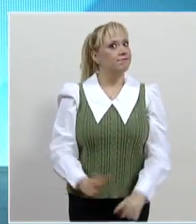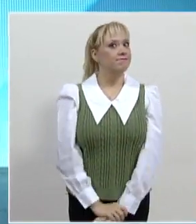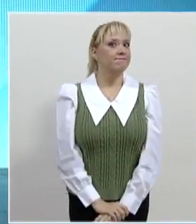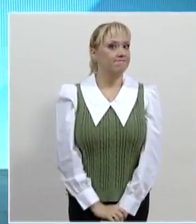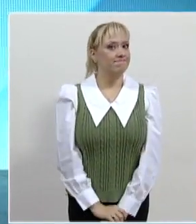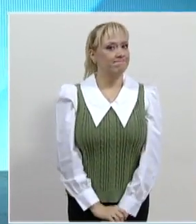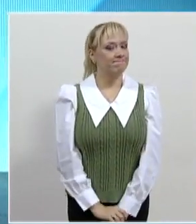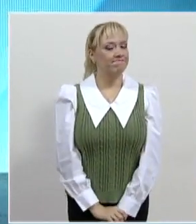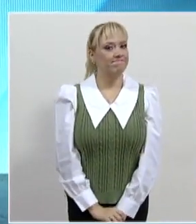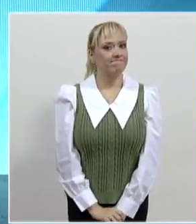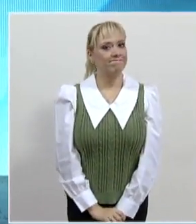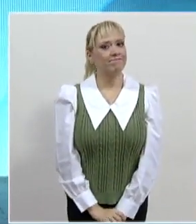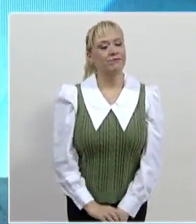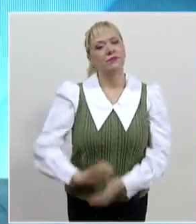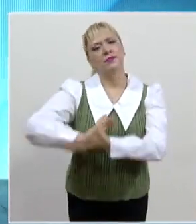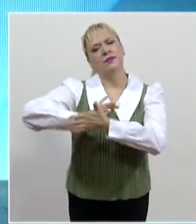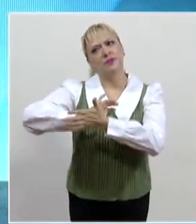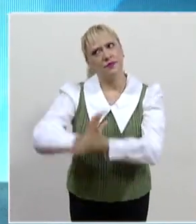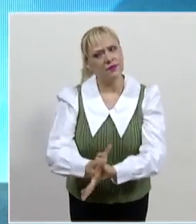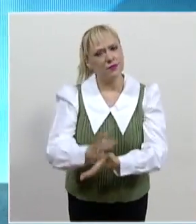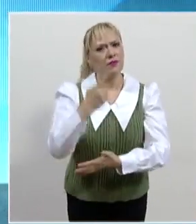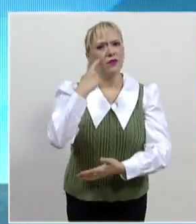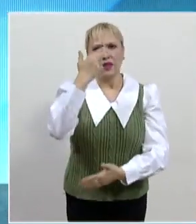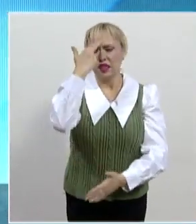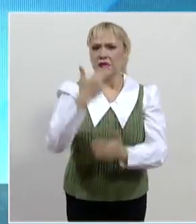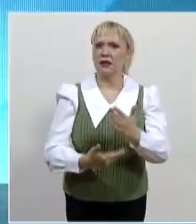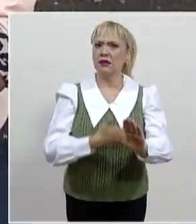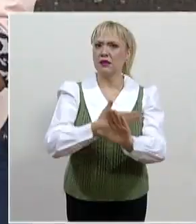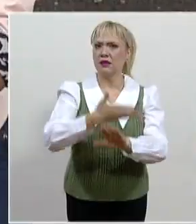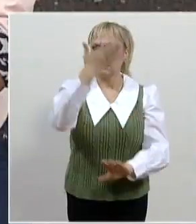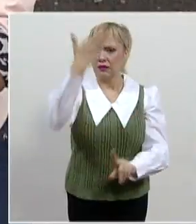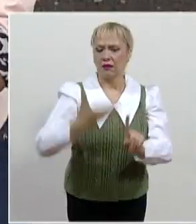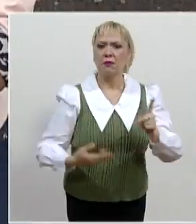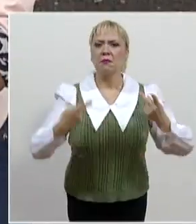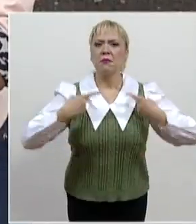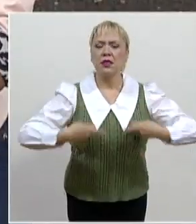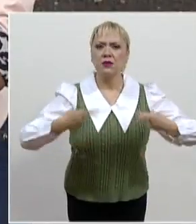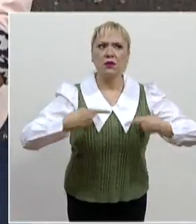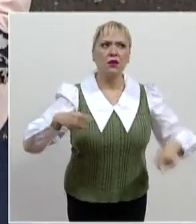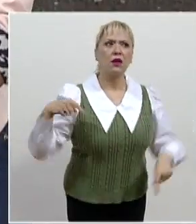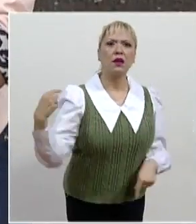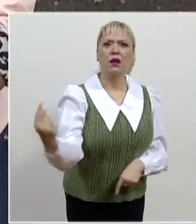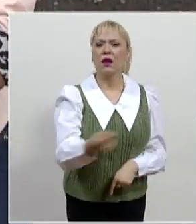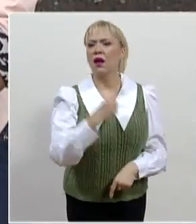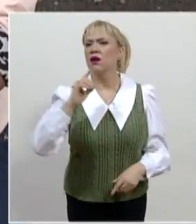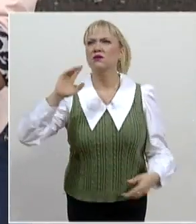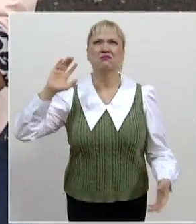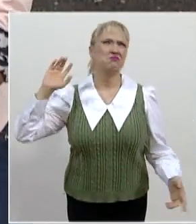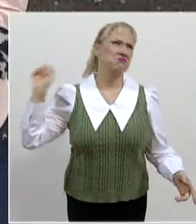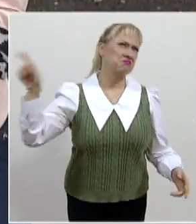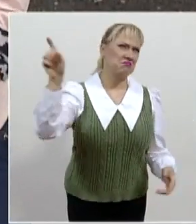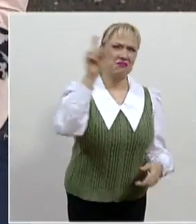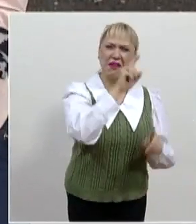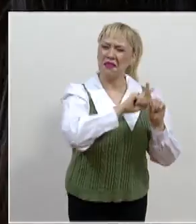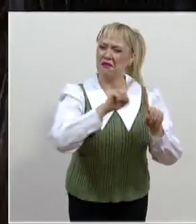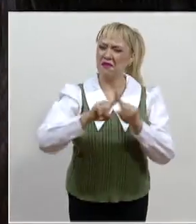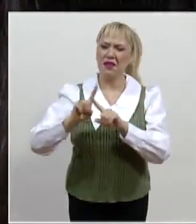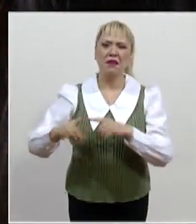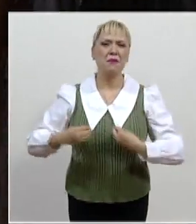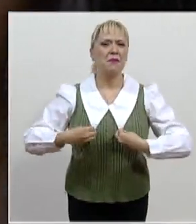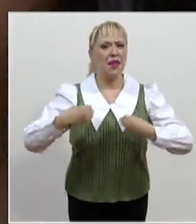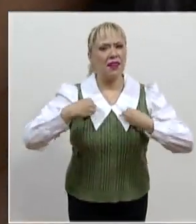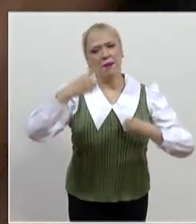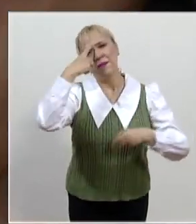La discriminación es una práctica que violenta la dignidad y limita el desarrollo de las personas en todos los aspectos de su